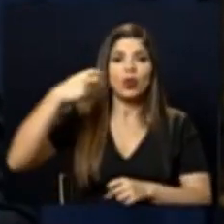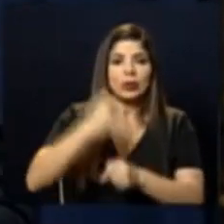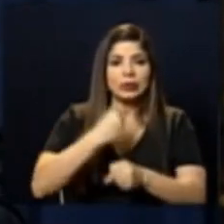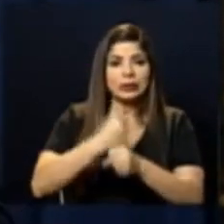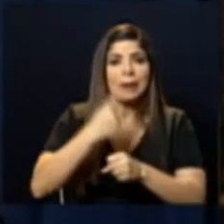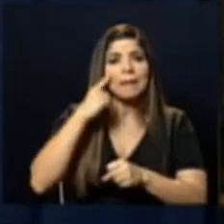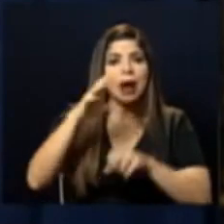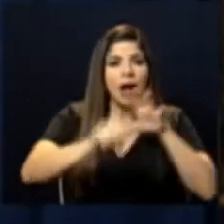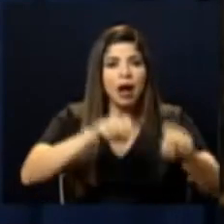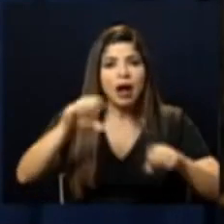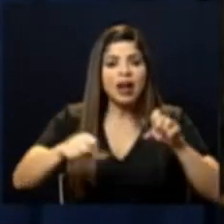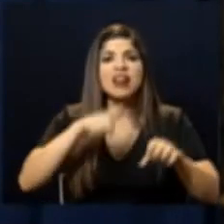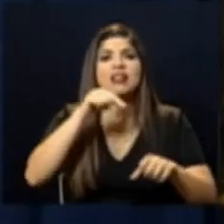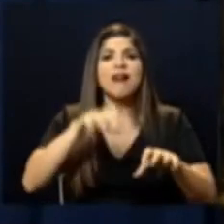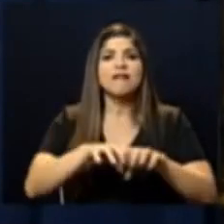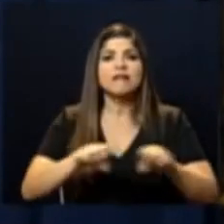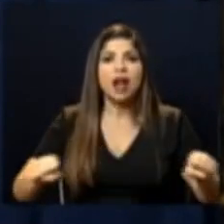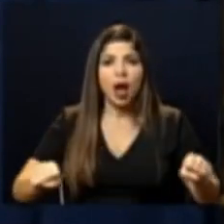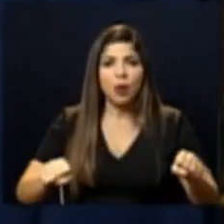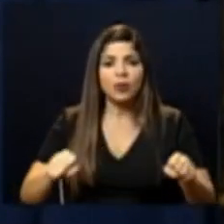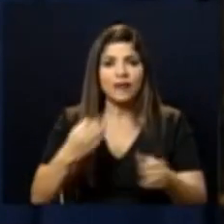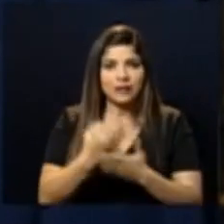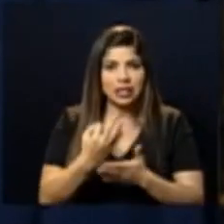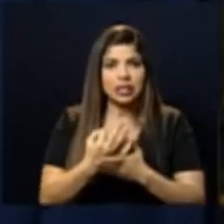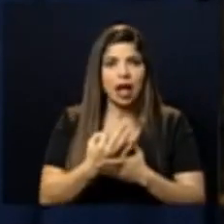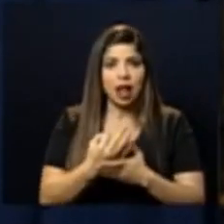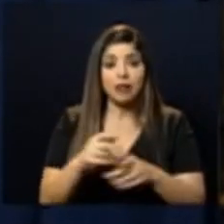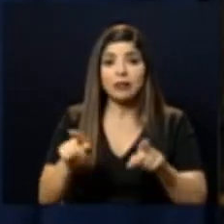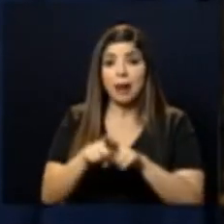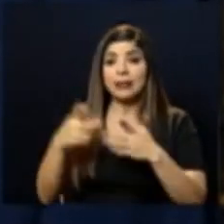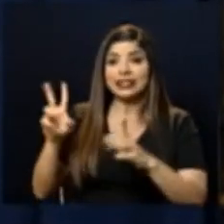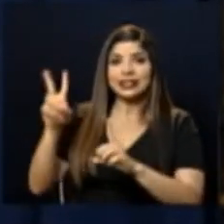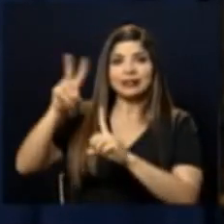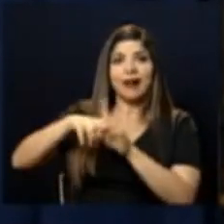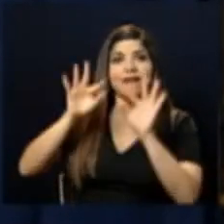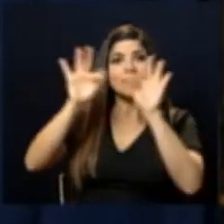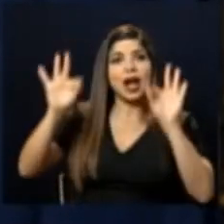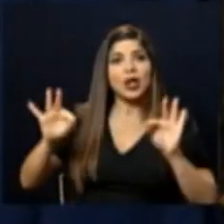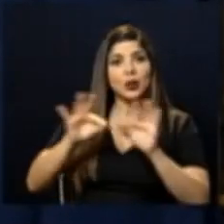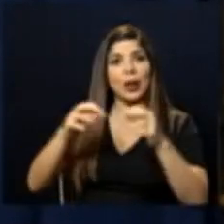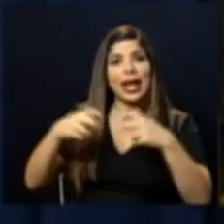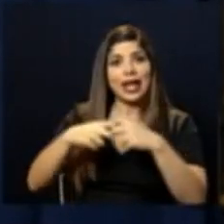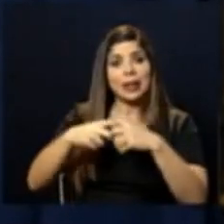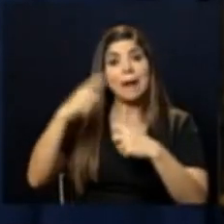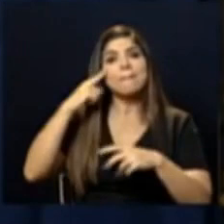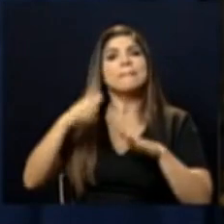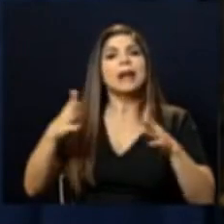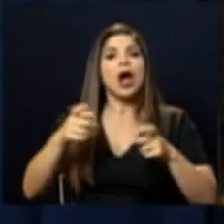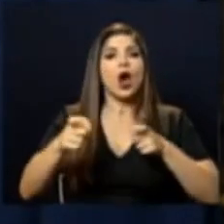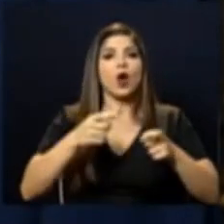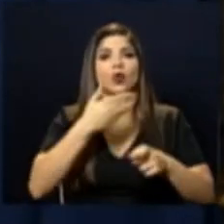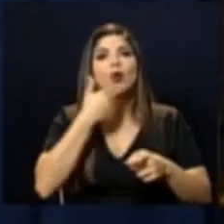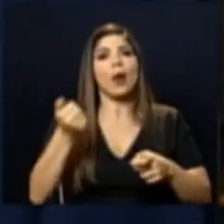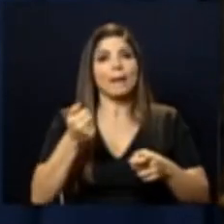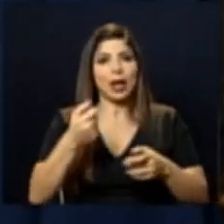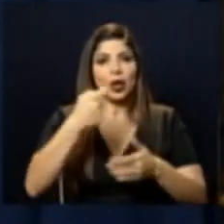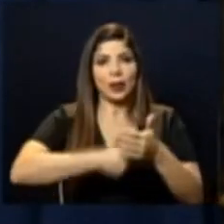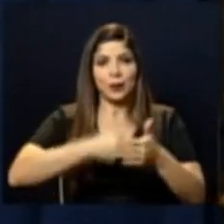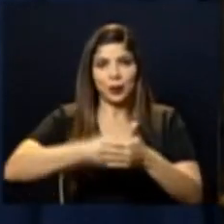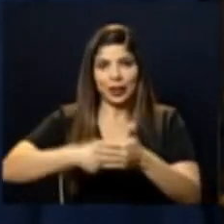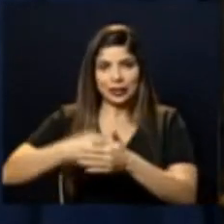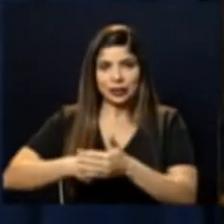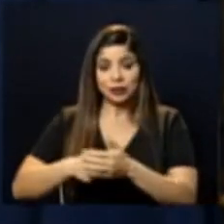fraude fiscal. Hemos puesto en práctica la factura electrónica para mejorar el control tributario y